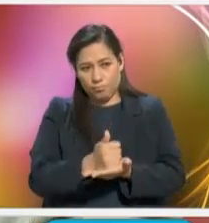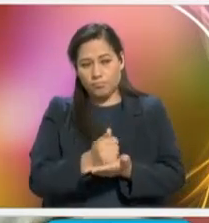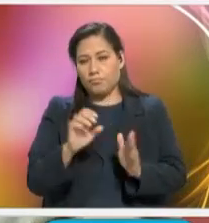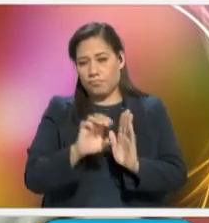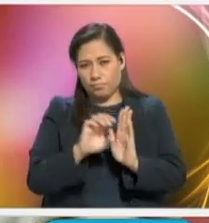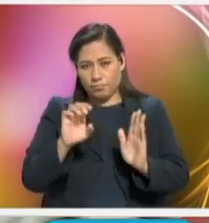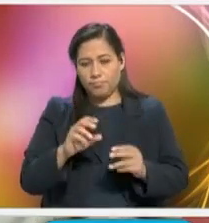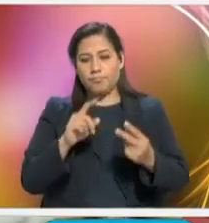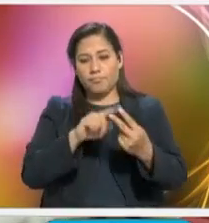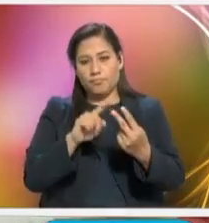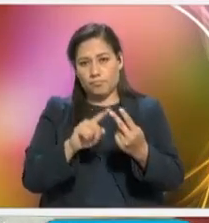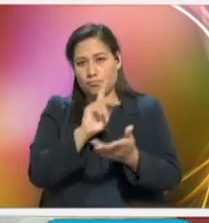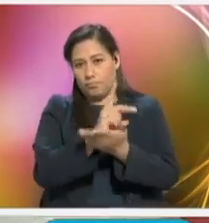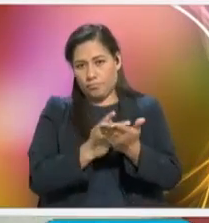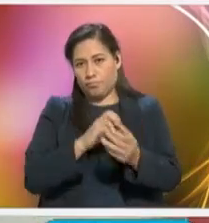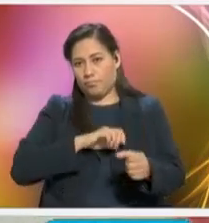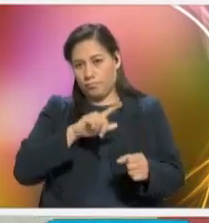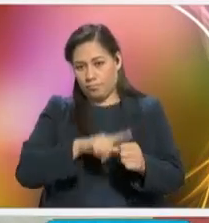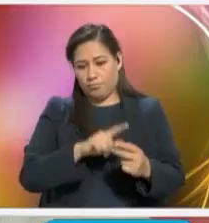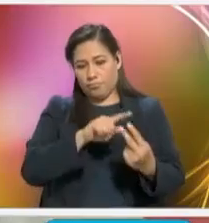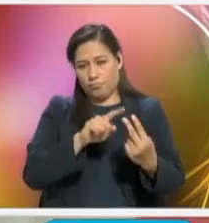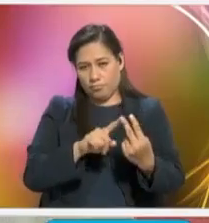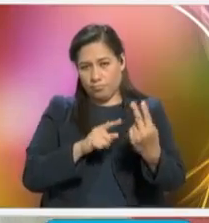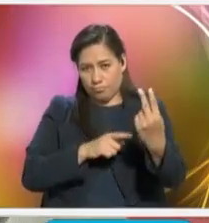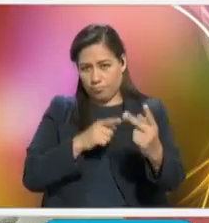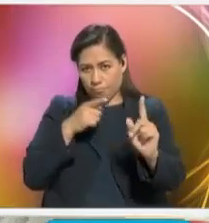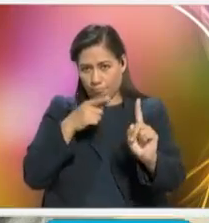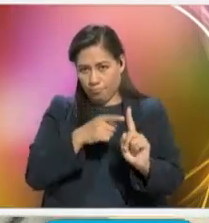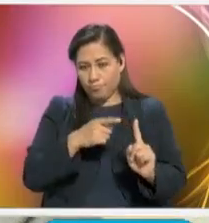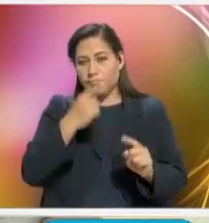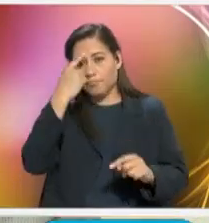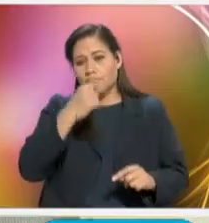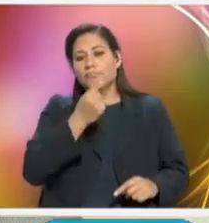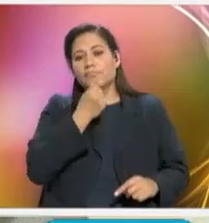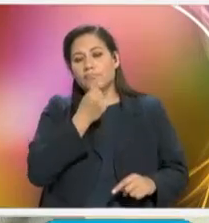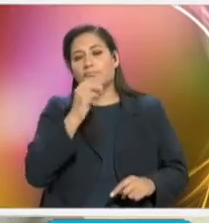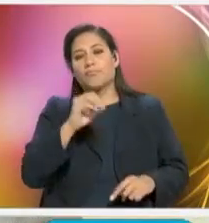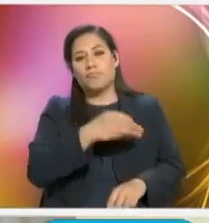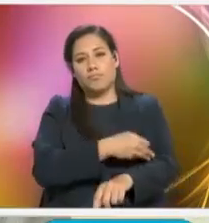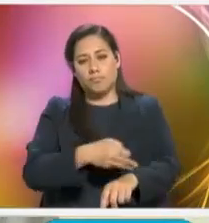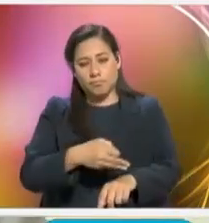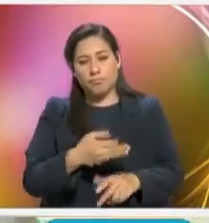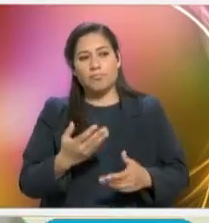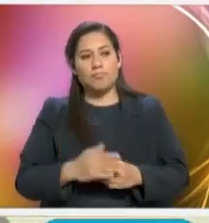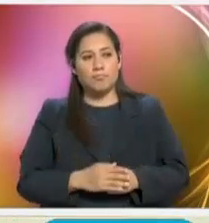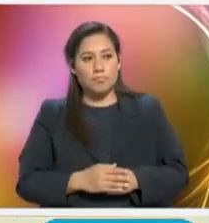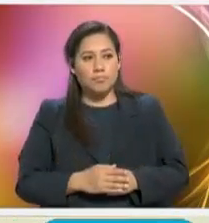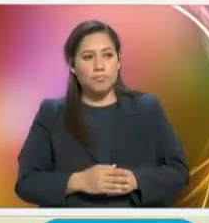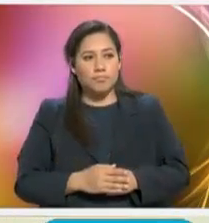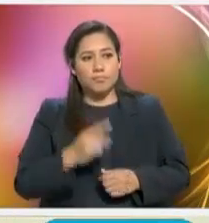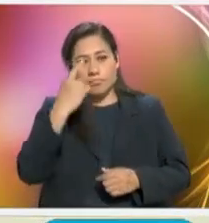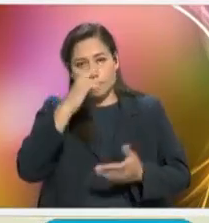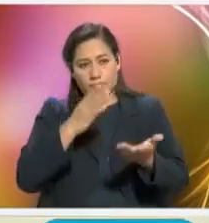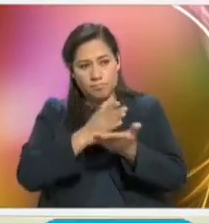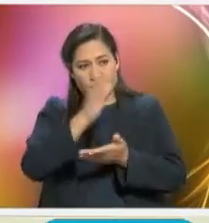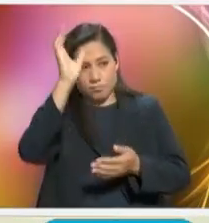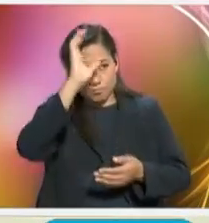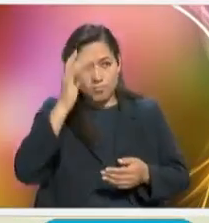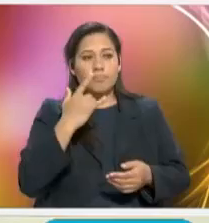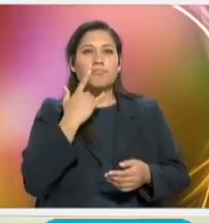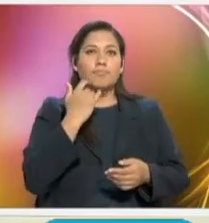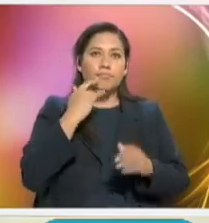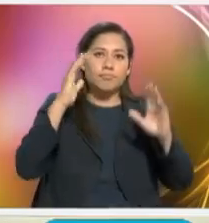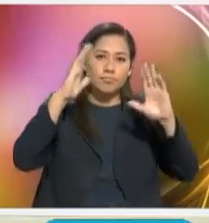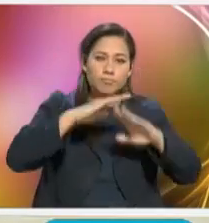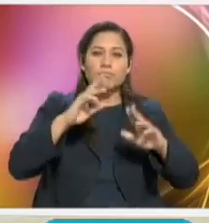ellos son dos programas muy específicos, todo lo que hacemos dirigido a niños y familias de acceso a la cultura, ¿no? De espectáculos,